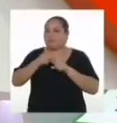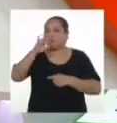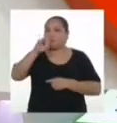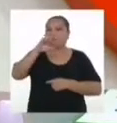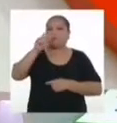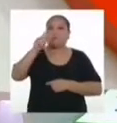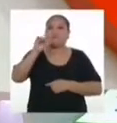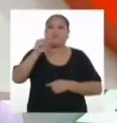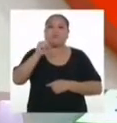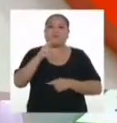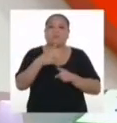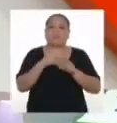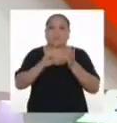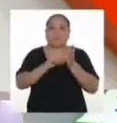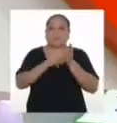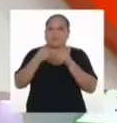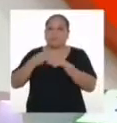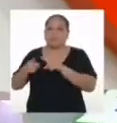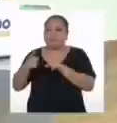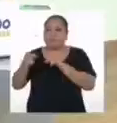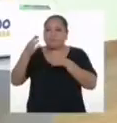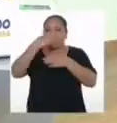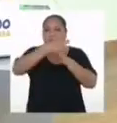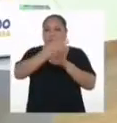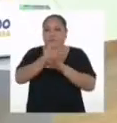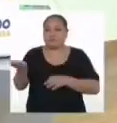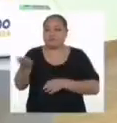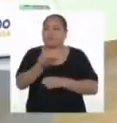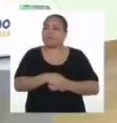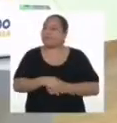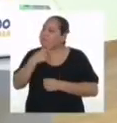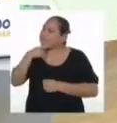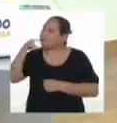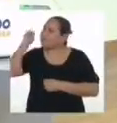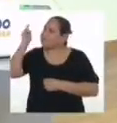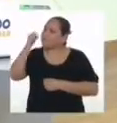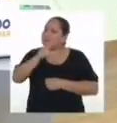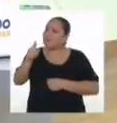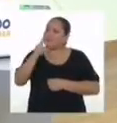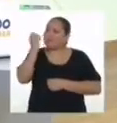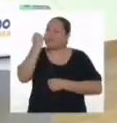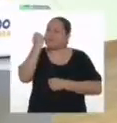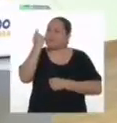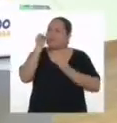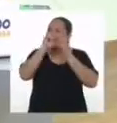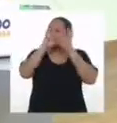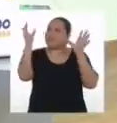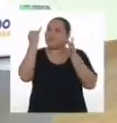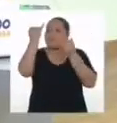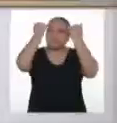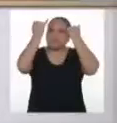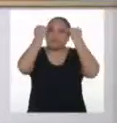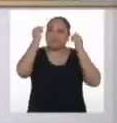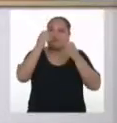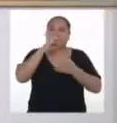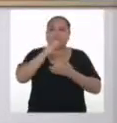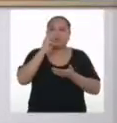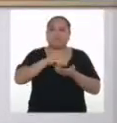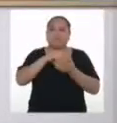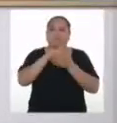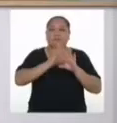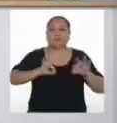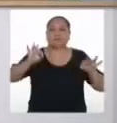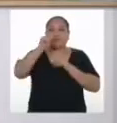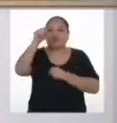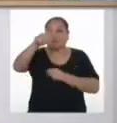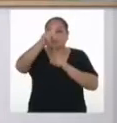Diversas facetas se refiere a varios aspectos. Profesora, aquí no me quedó muy claro cuál sería la idea principal. Hay